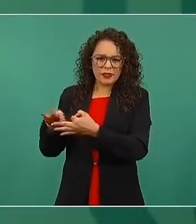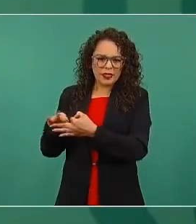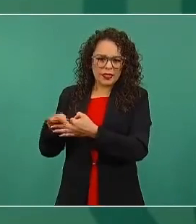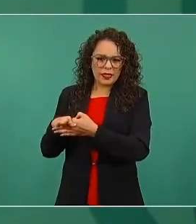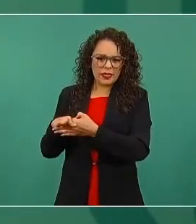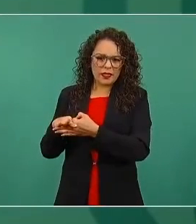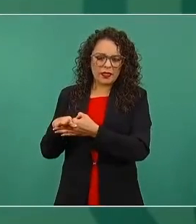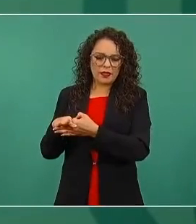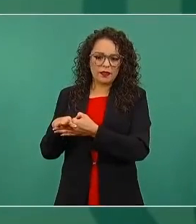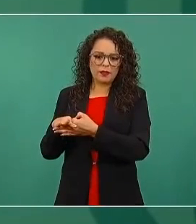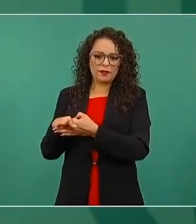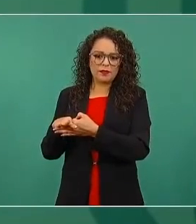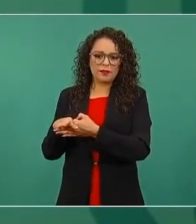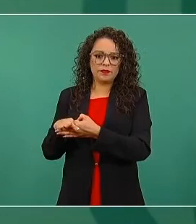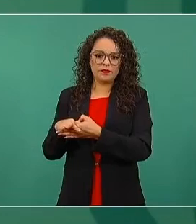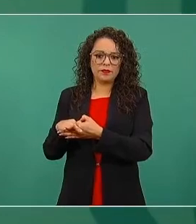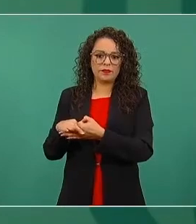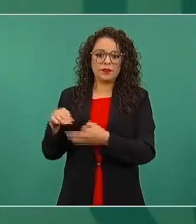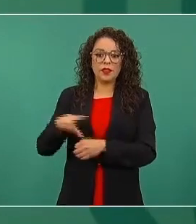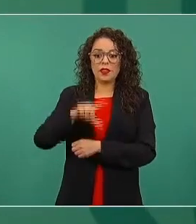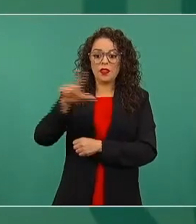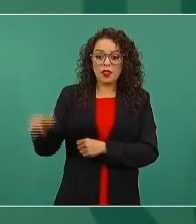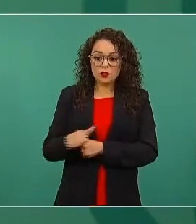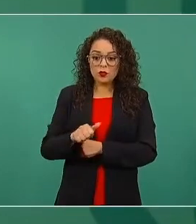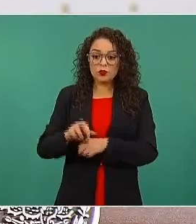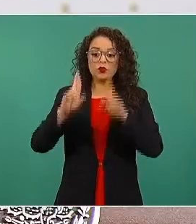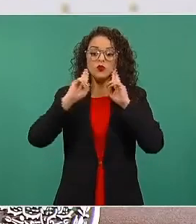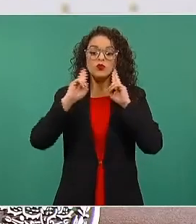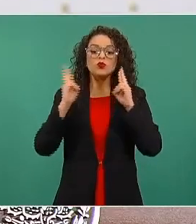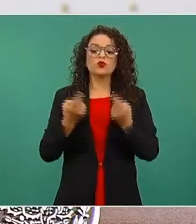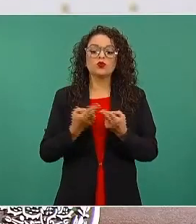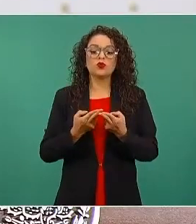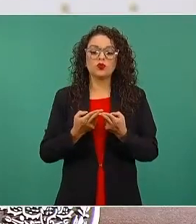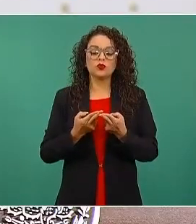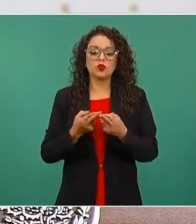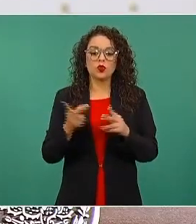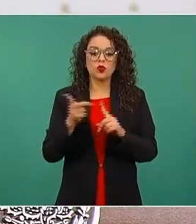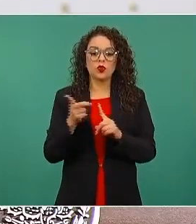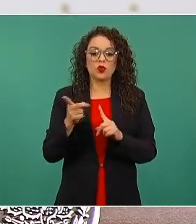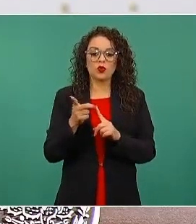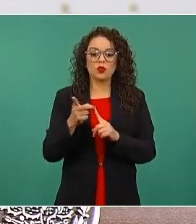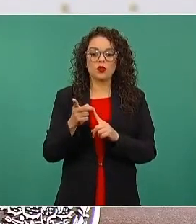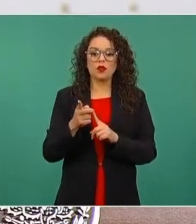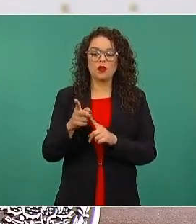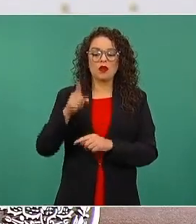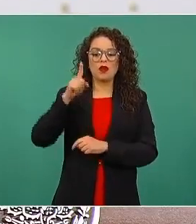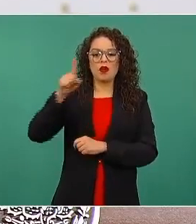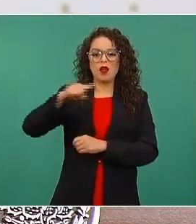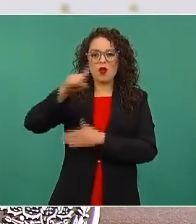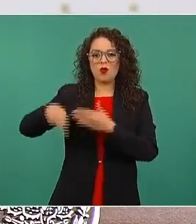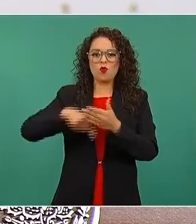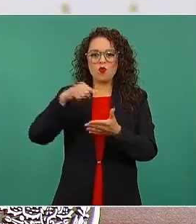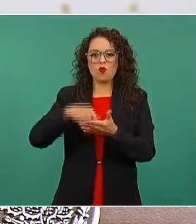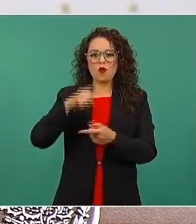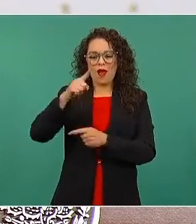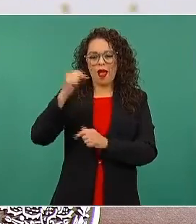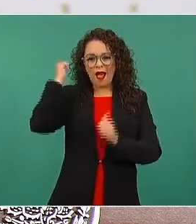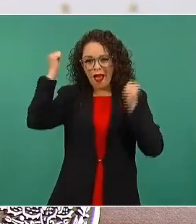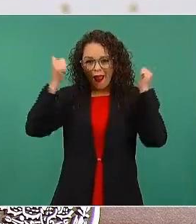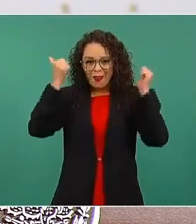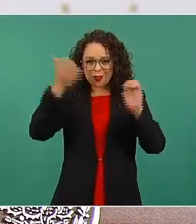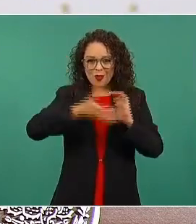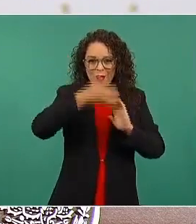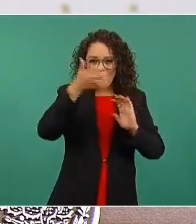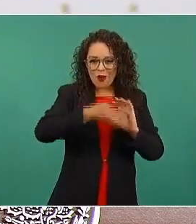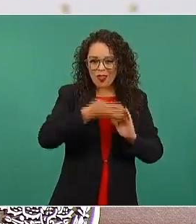es una reunión en la zona arqueológica. Entonces,